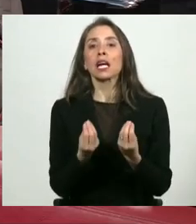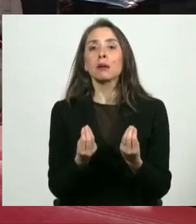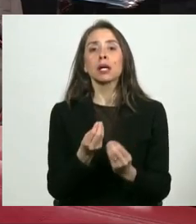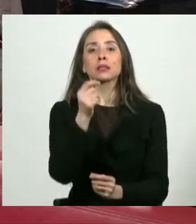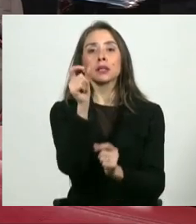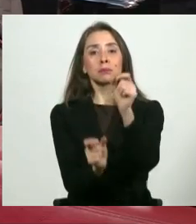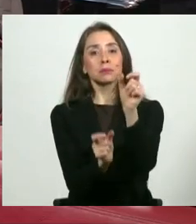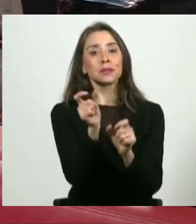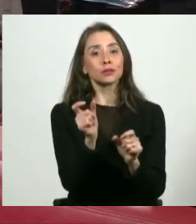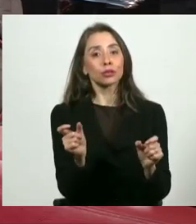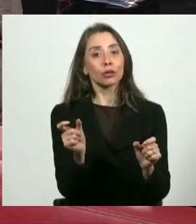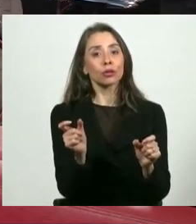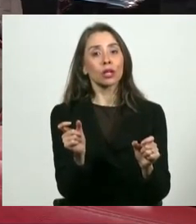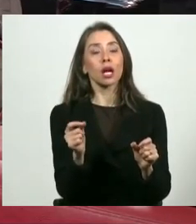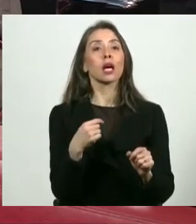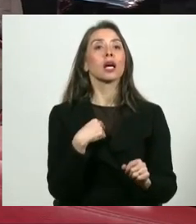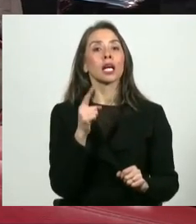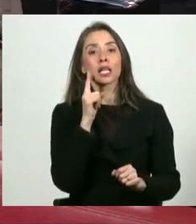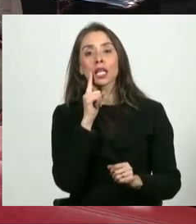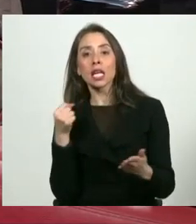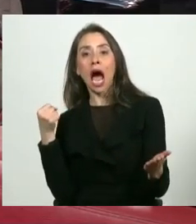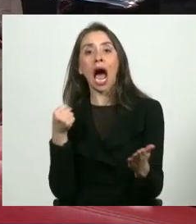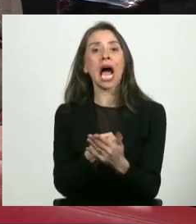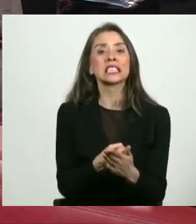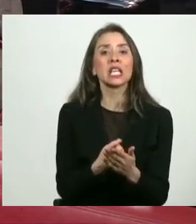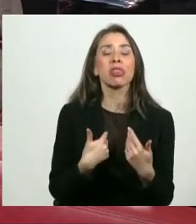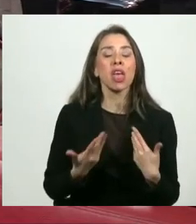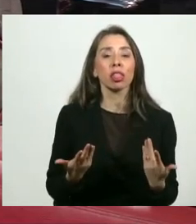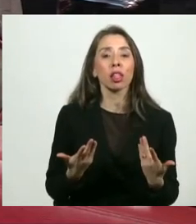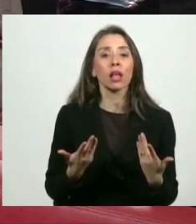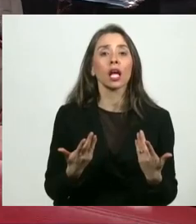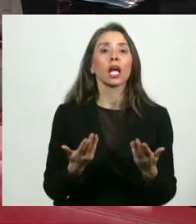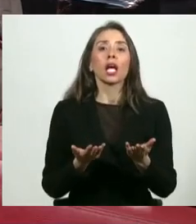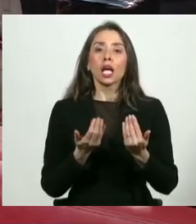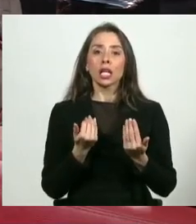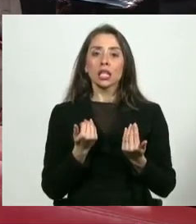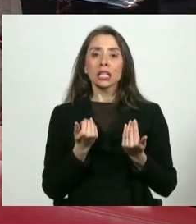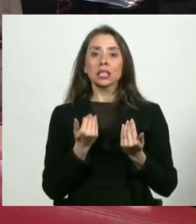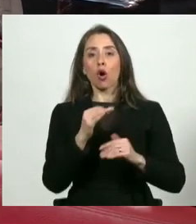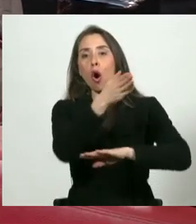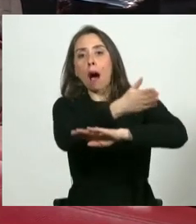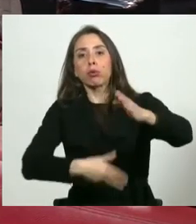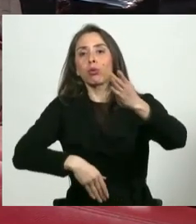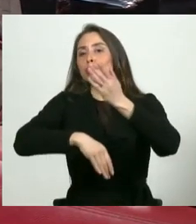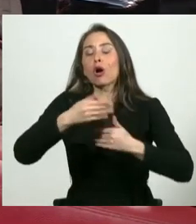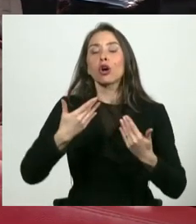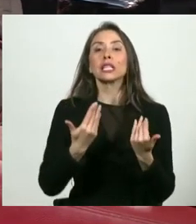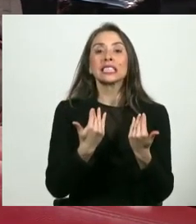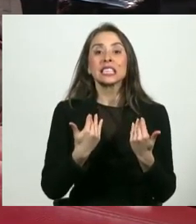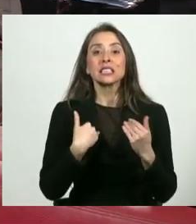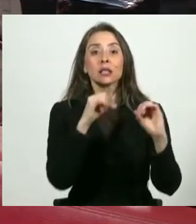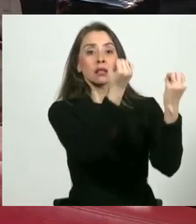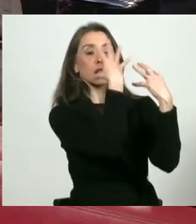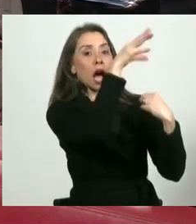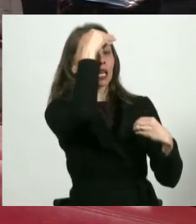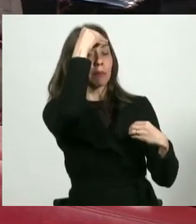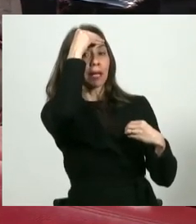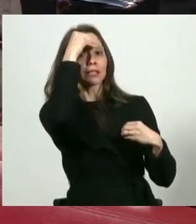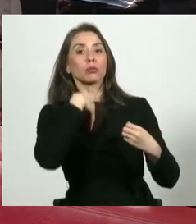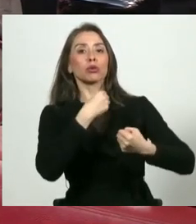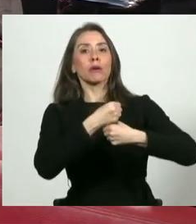con las personas que tienen algún accidente y necesitan tomar alguna capacitación para reincorporarse al